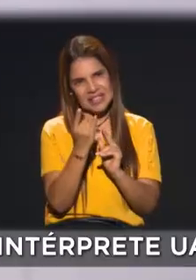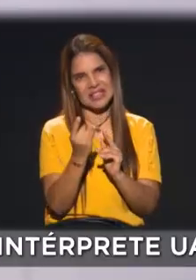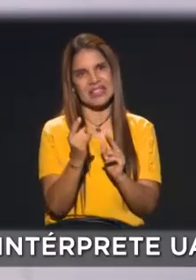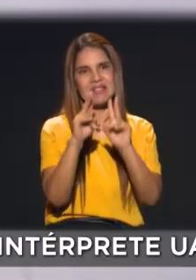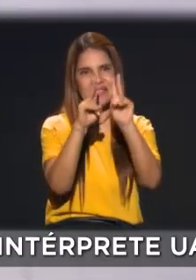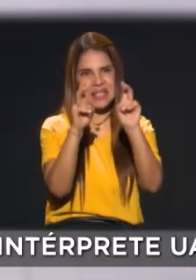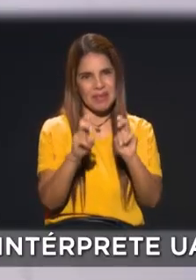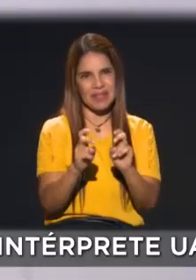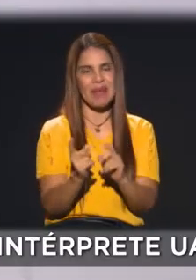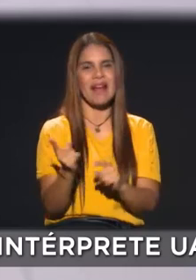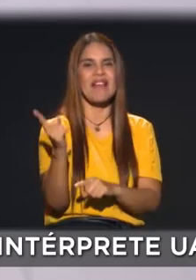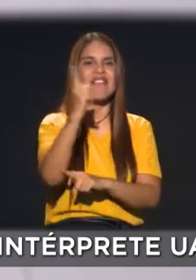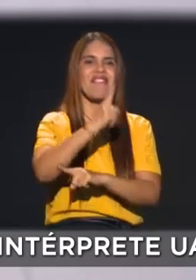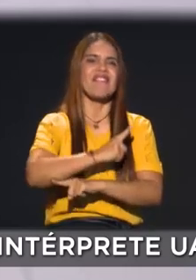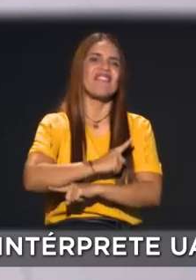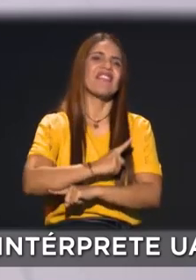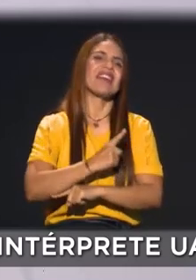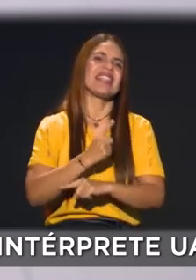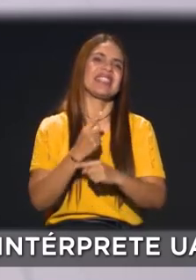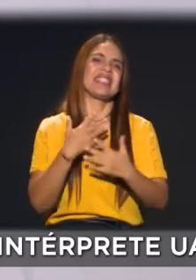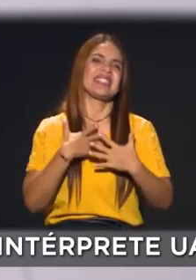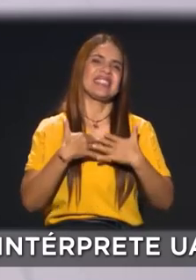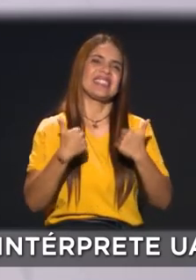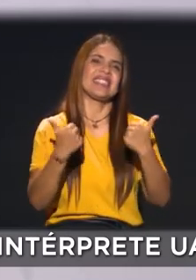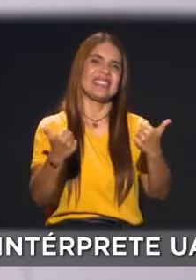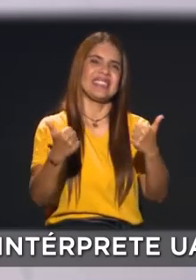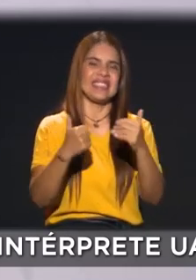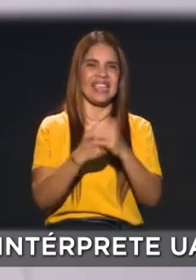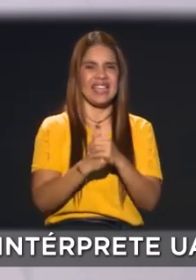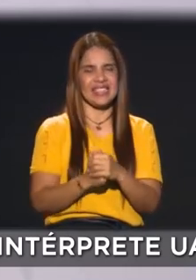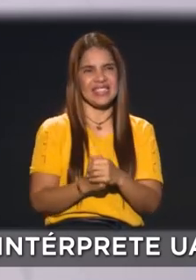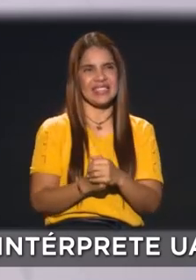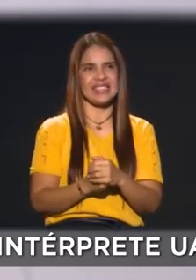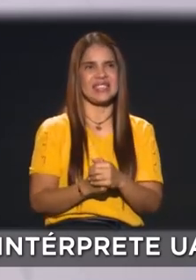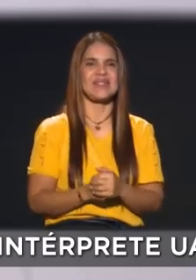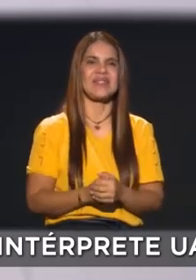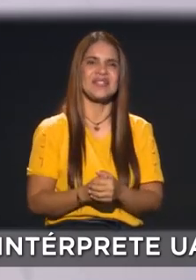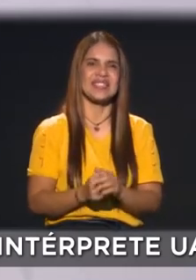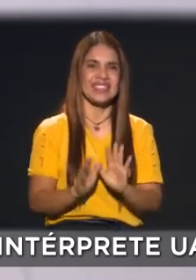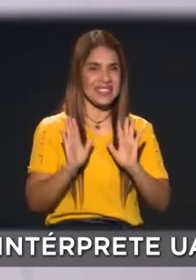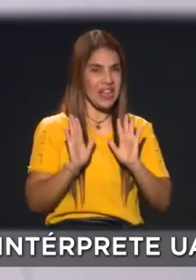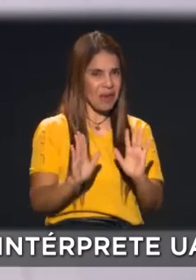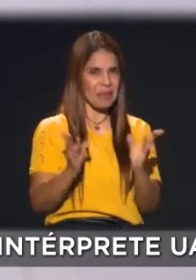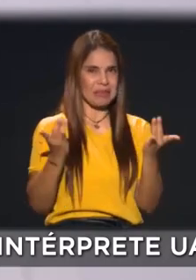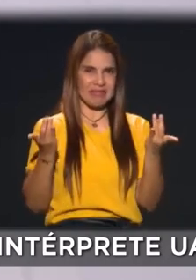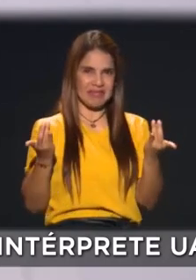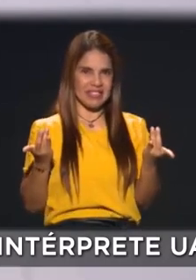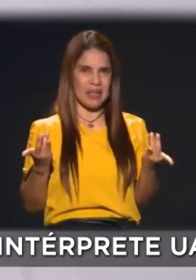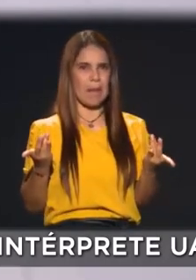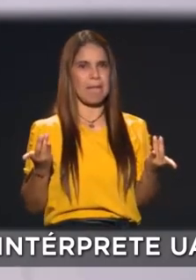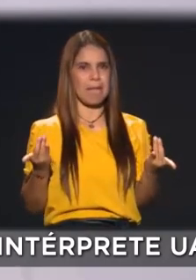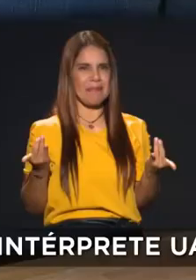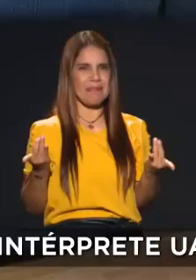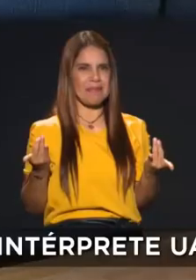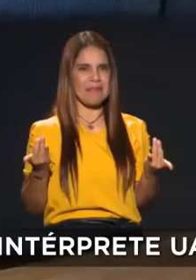es, y aprovecho y le doy de una vez feliz día. Bueno, nos vamos a unos mensajes institucionales y ya regresamos porque tenemos yoga, yoga para el día